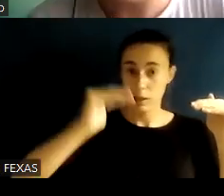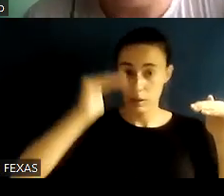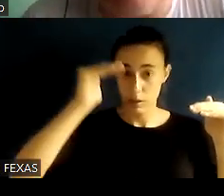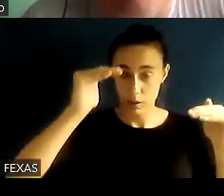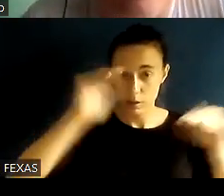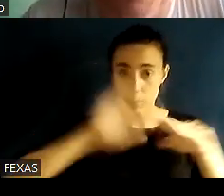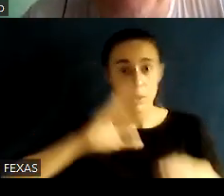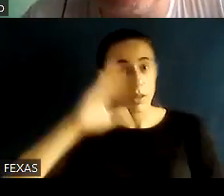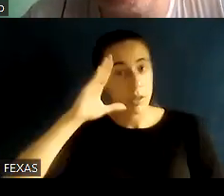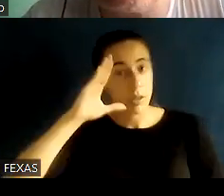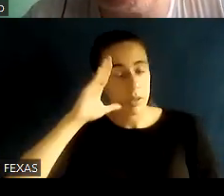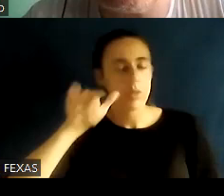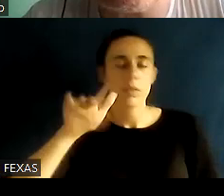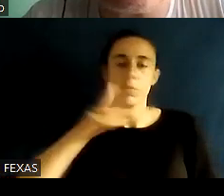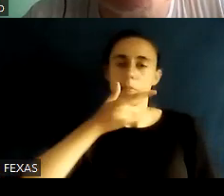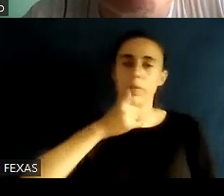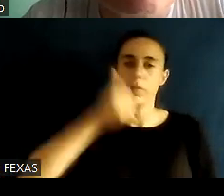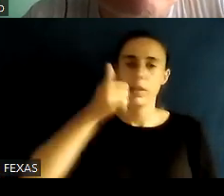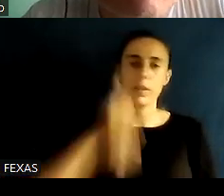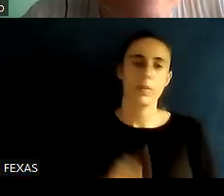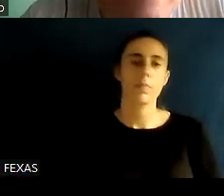sea más sencillo.